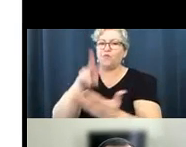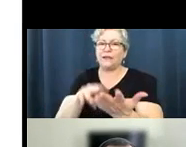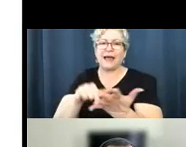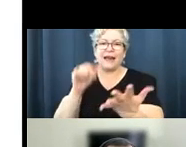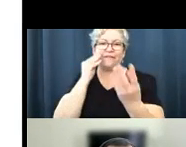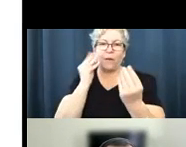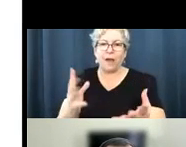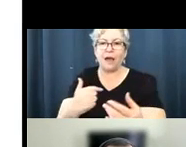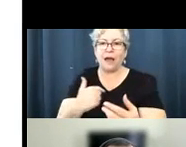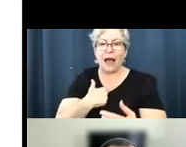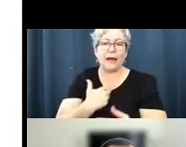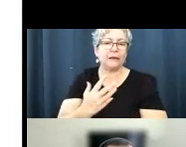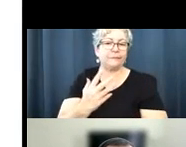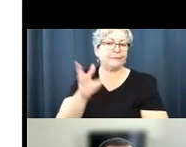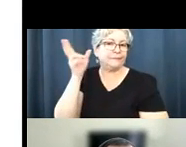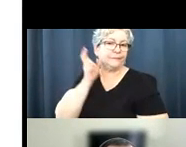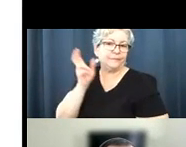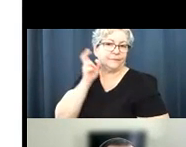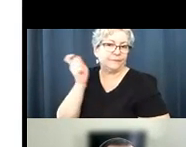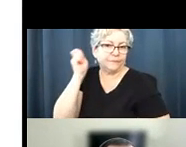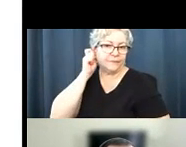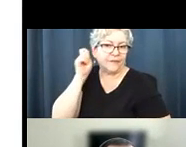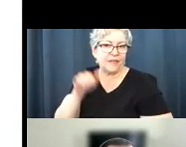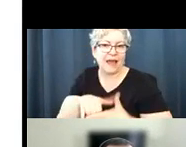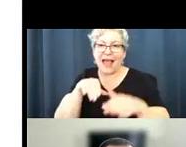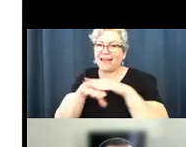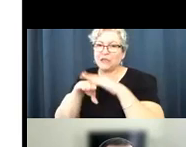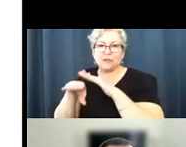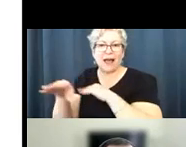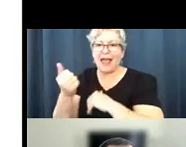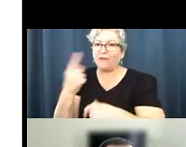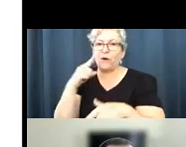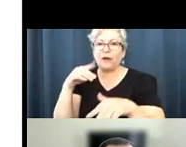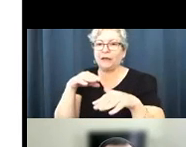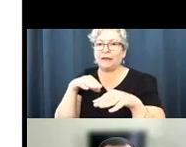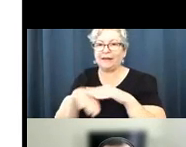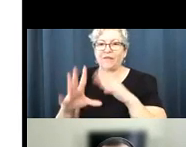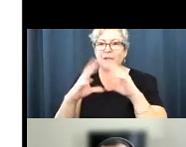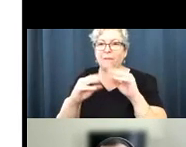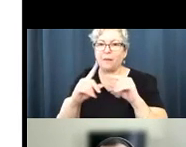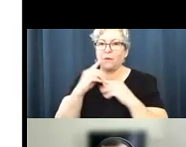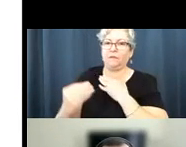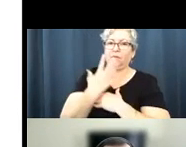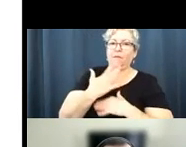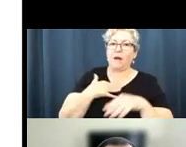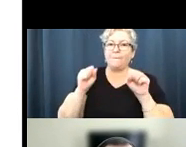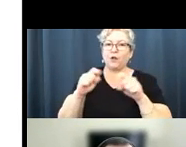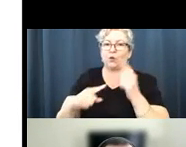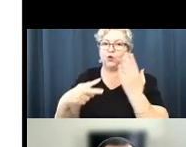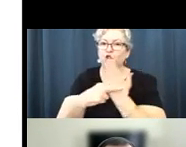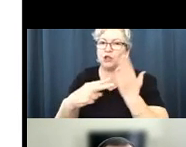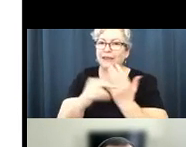un dispositivo en mi oído y ellos me están leyendo en el oído y yo lo estoy teniendo en mi oído y estoy escuchando a todo el mundo que está entrando y saliendo y me